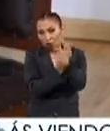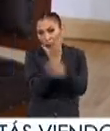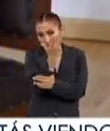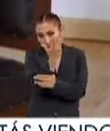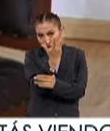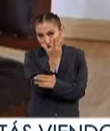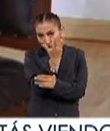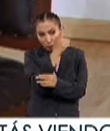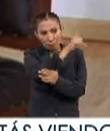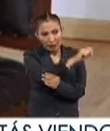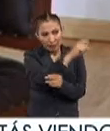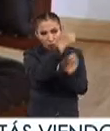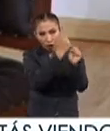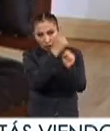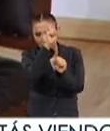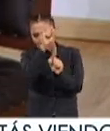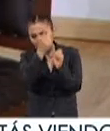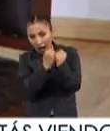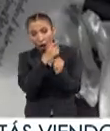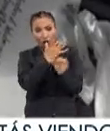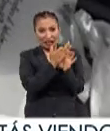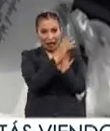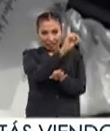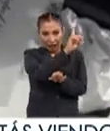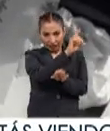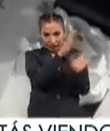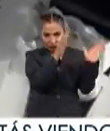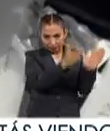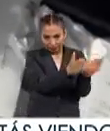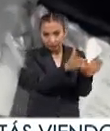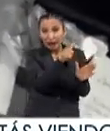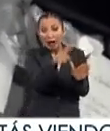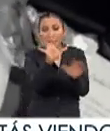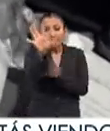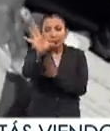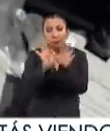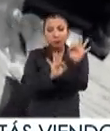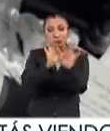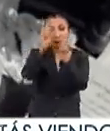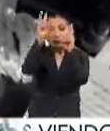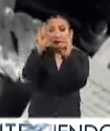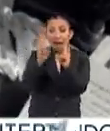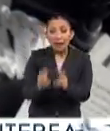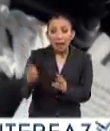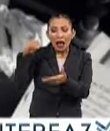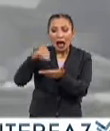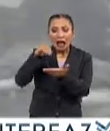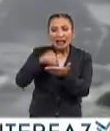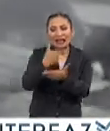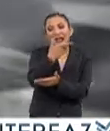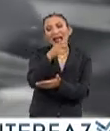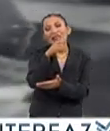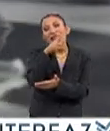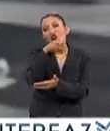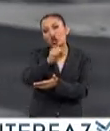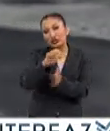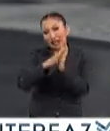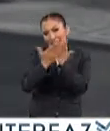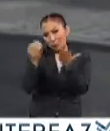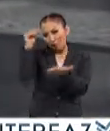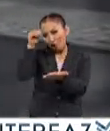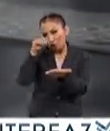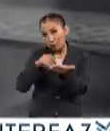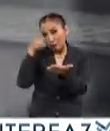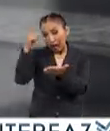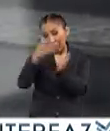nuevos. Traemos a esta feria los primeros 30. El proceso de selección de los títulos y géneros literarios que formarán parte